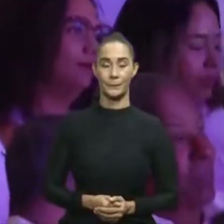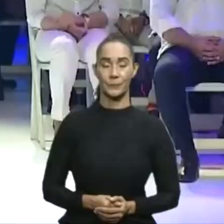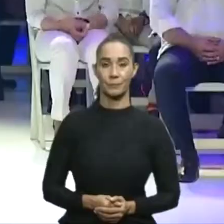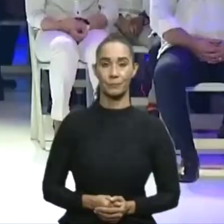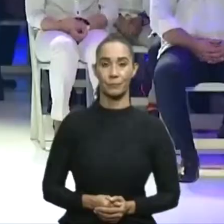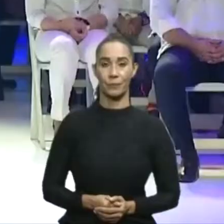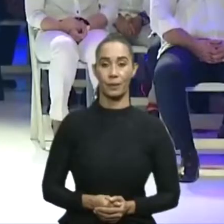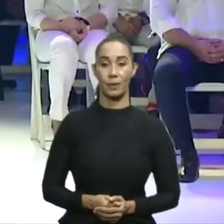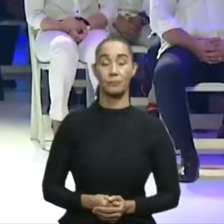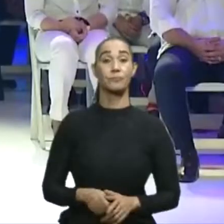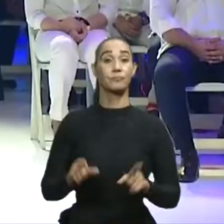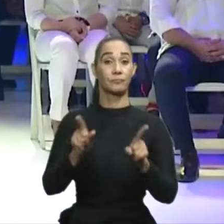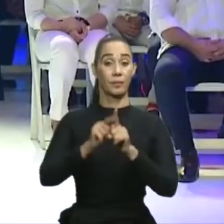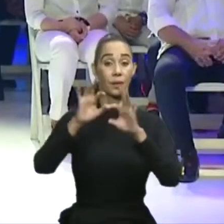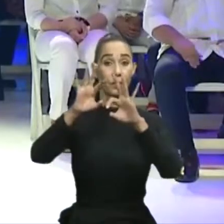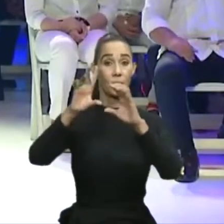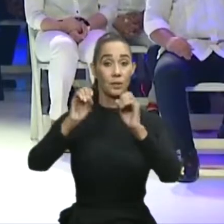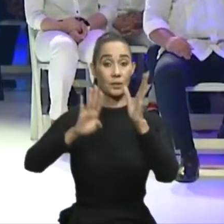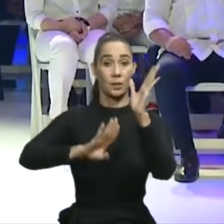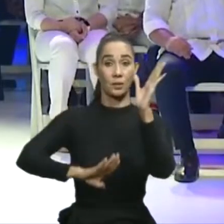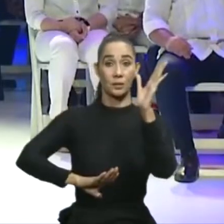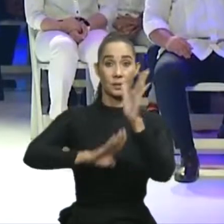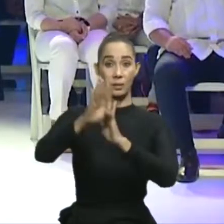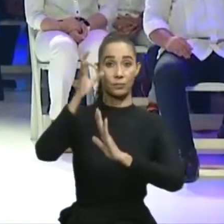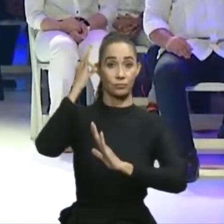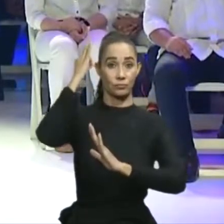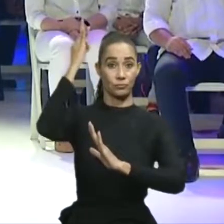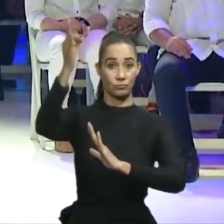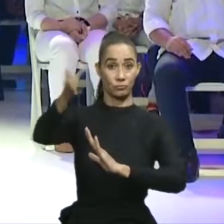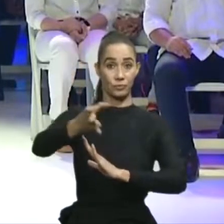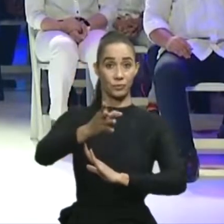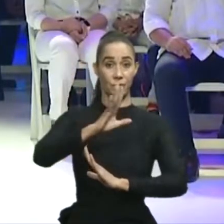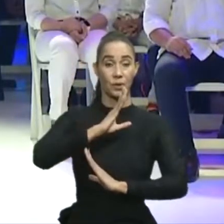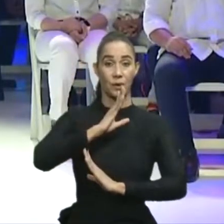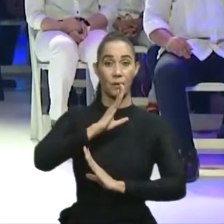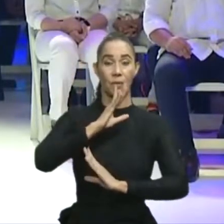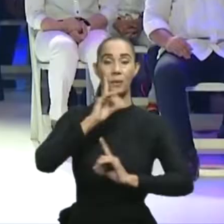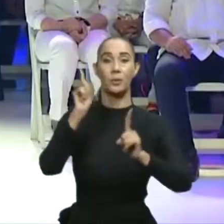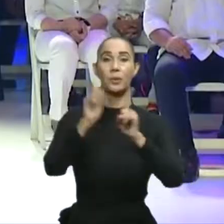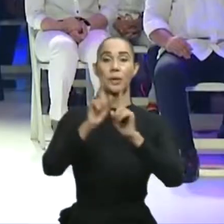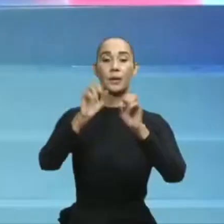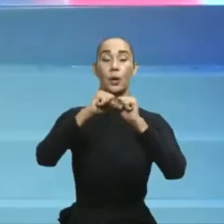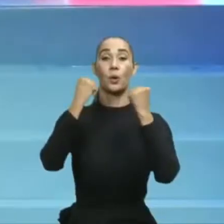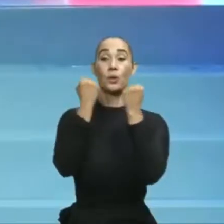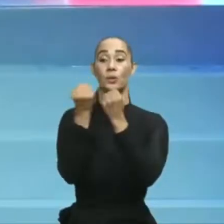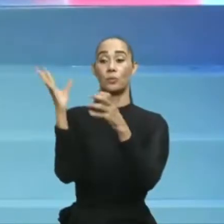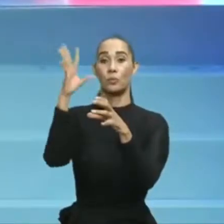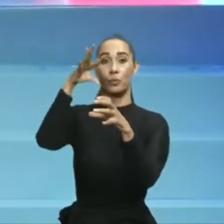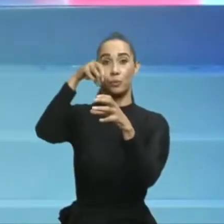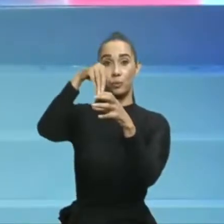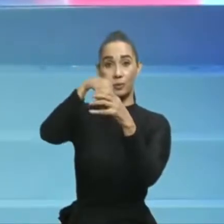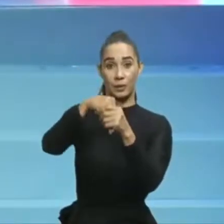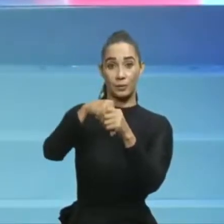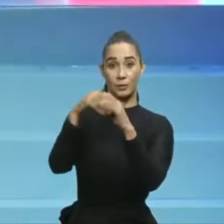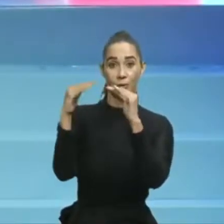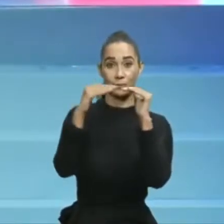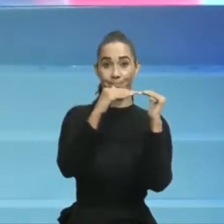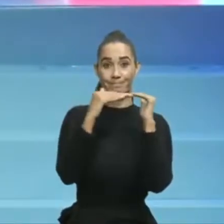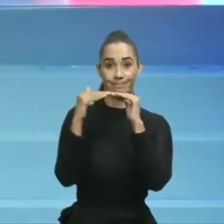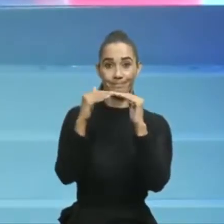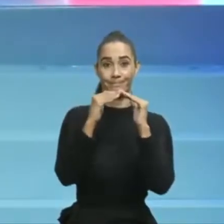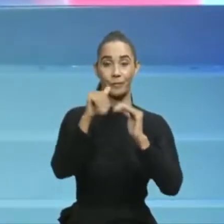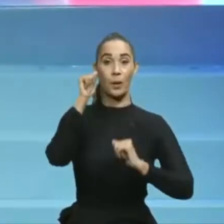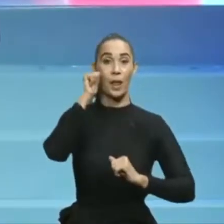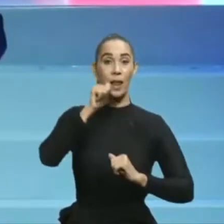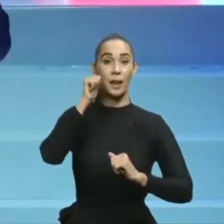y si de educación progreso y futuro hablamos tenemos que hablar también de una sociedad de inclusiva e igualitaria en la que las